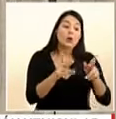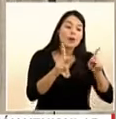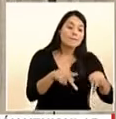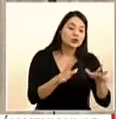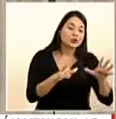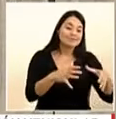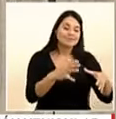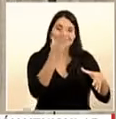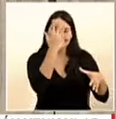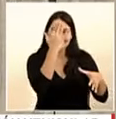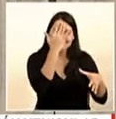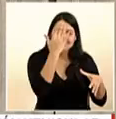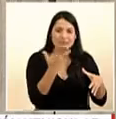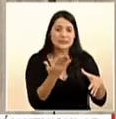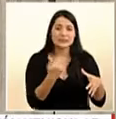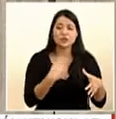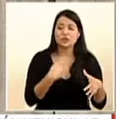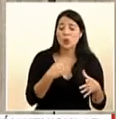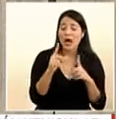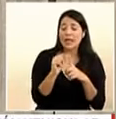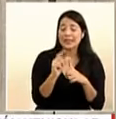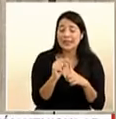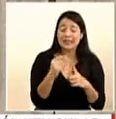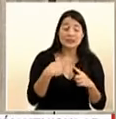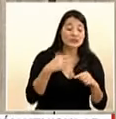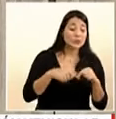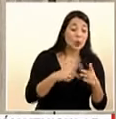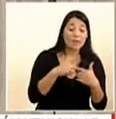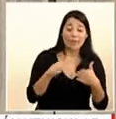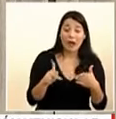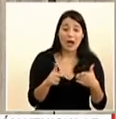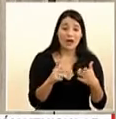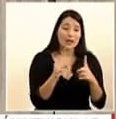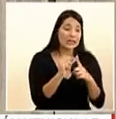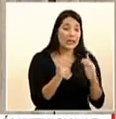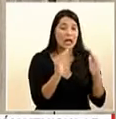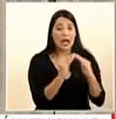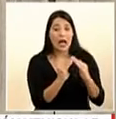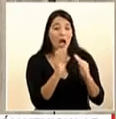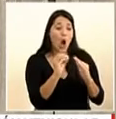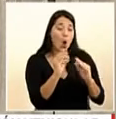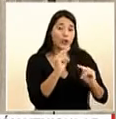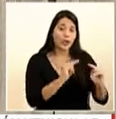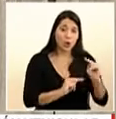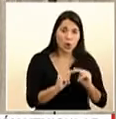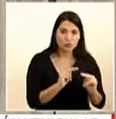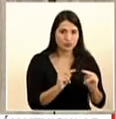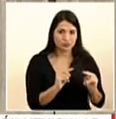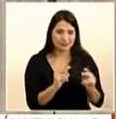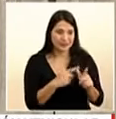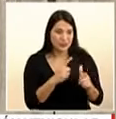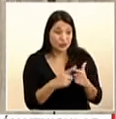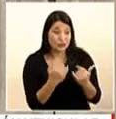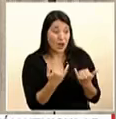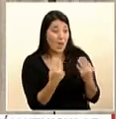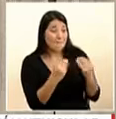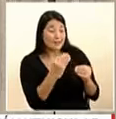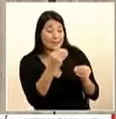alquilan sea su apartamento su casa o su local y albert bienvenidos sus ingresos tienen una preocupación